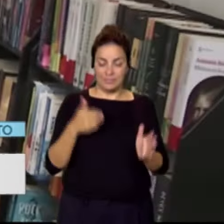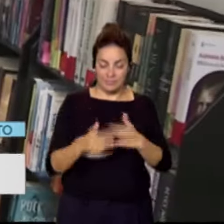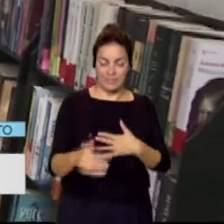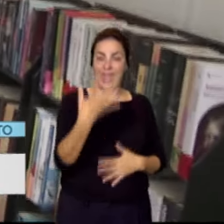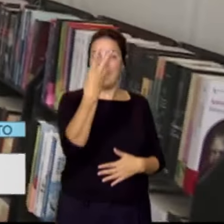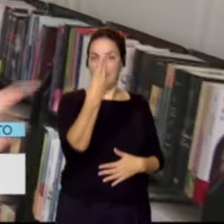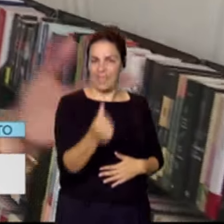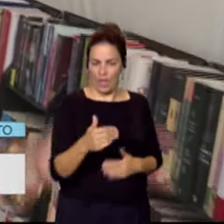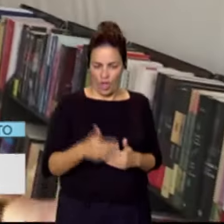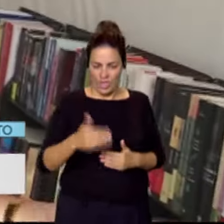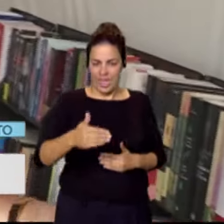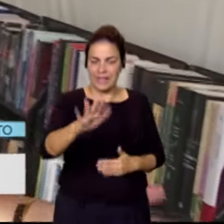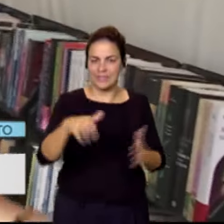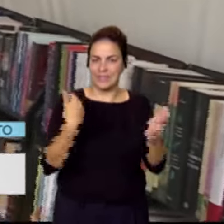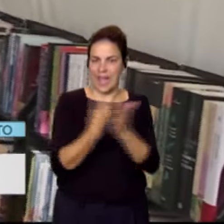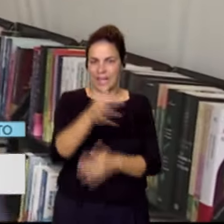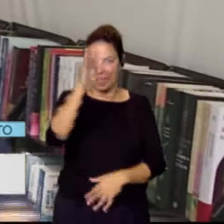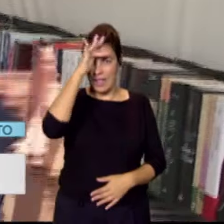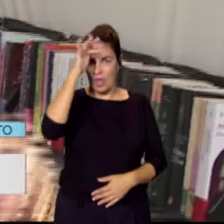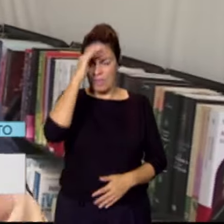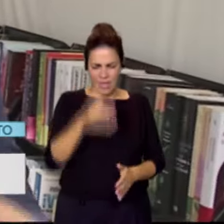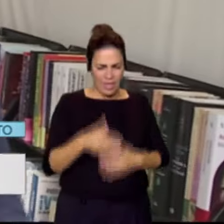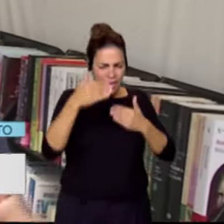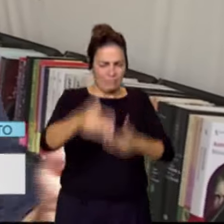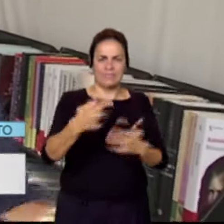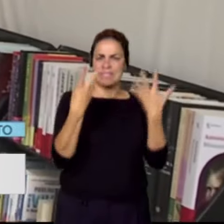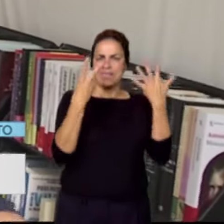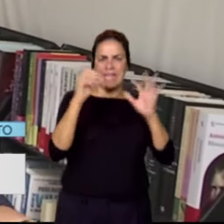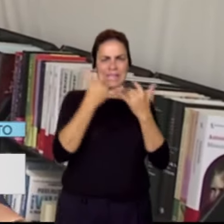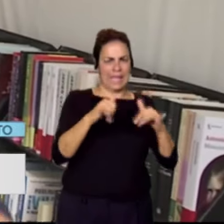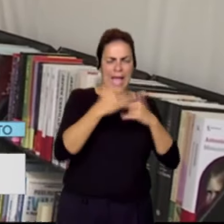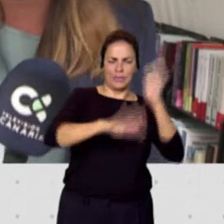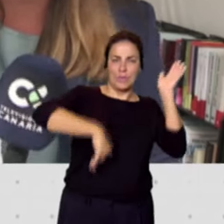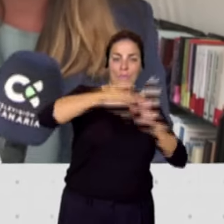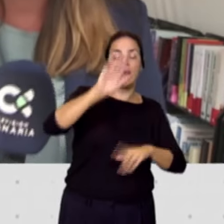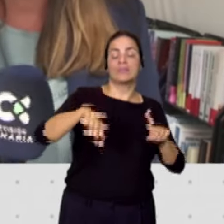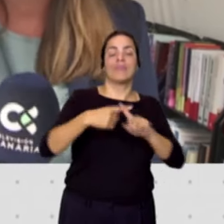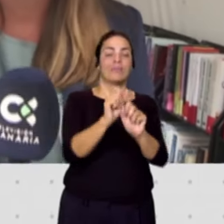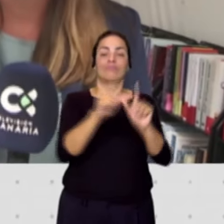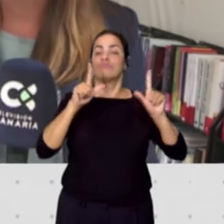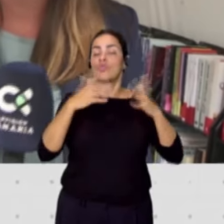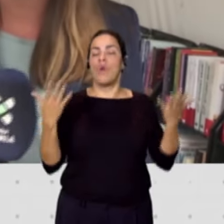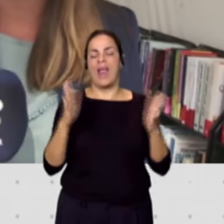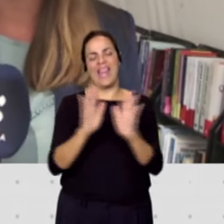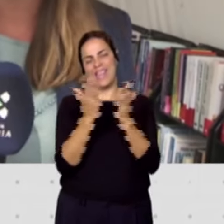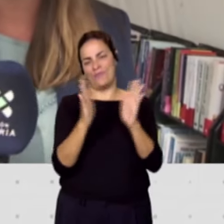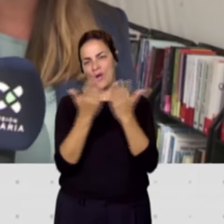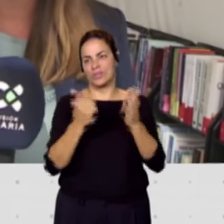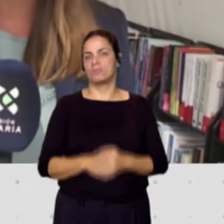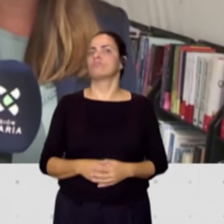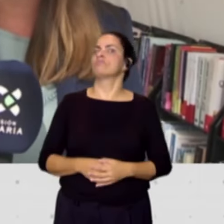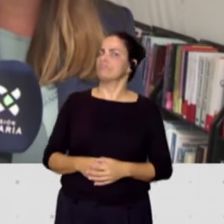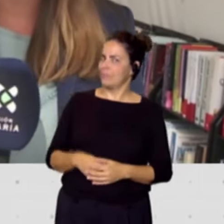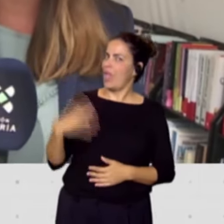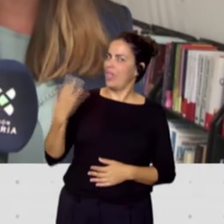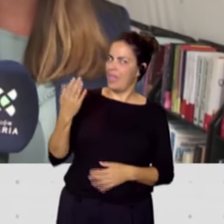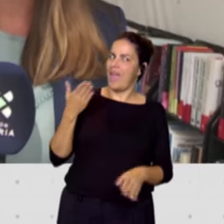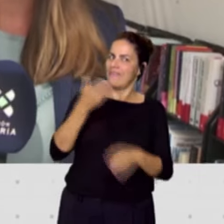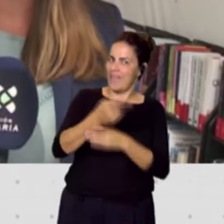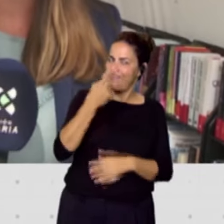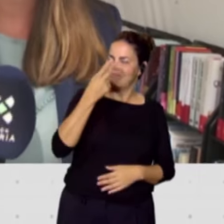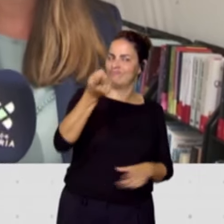domingo más de 70 actos y los libros como grandes protagonistas Pues habrá que darse una vuelta un paseo sin duda por esa